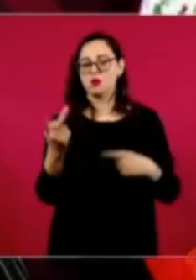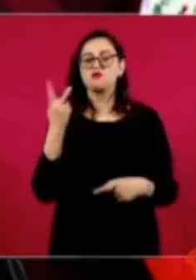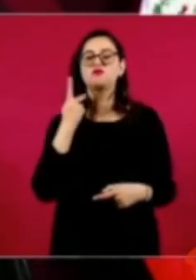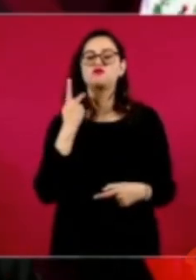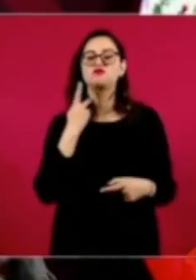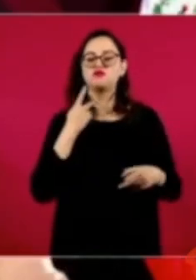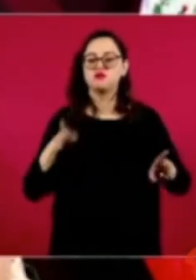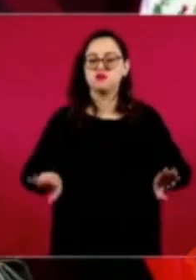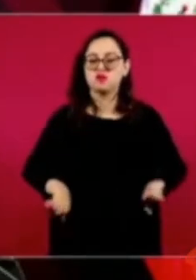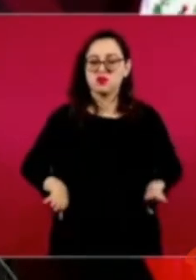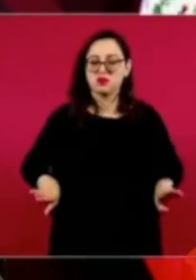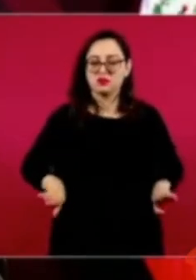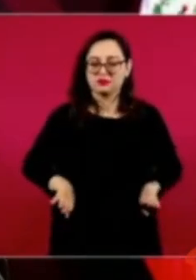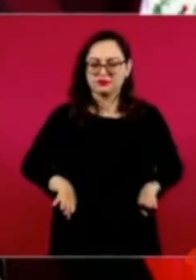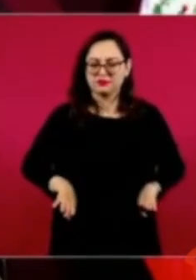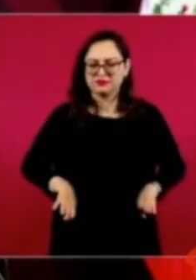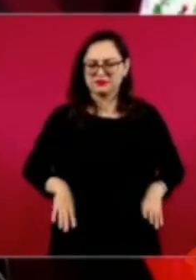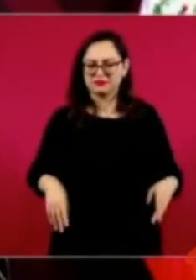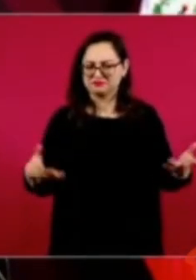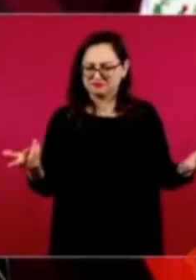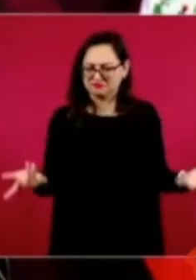Entonces, ¿por qué no elige el pueblo?